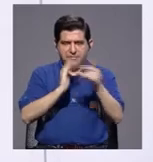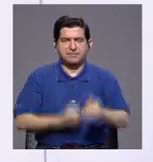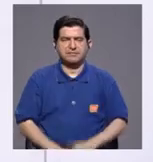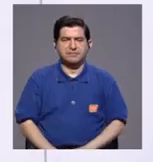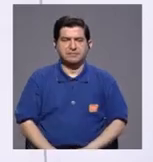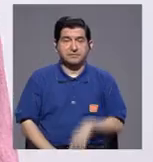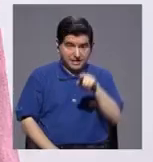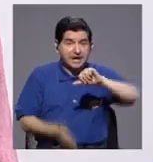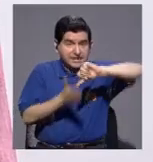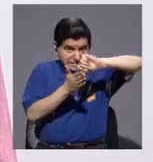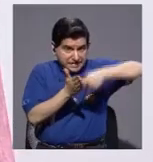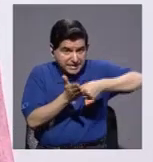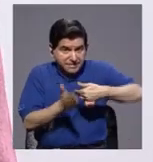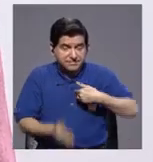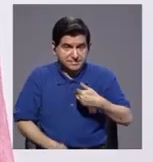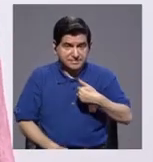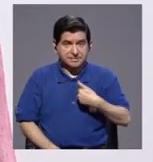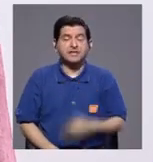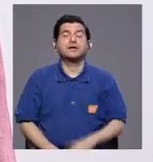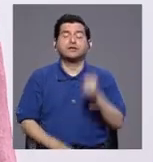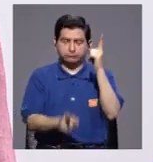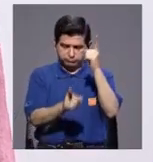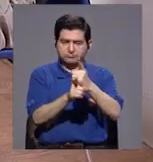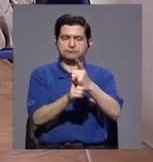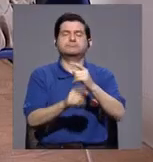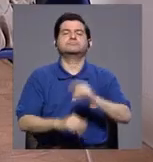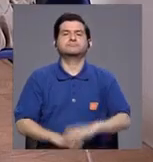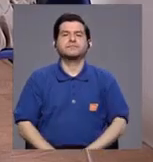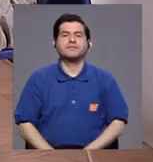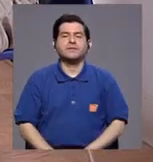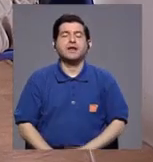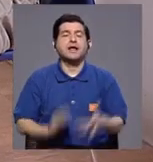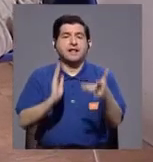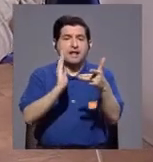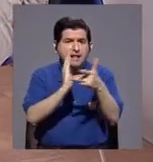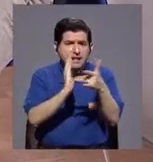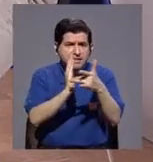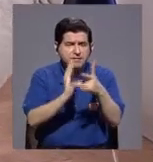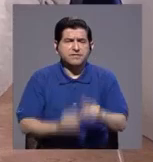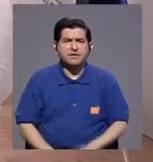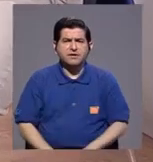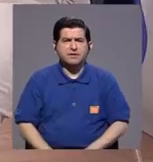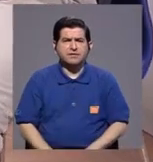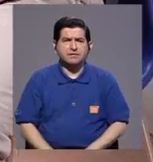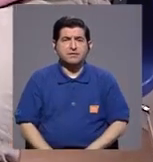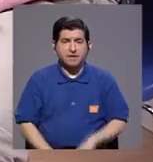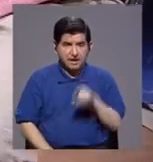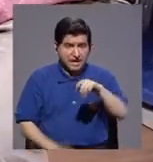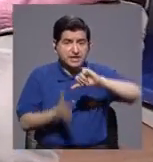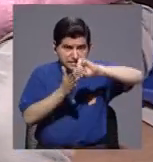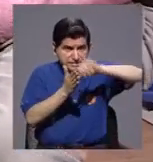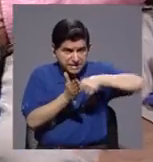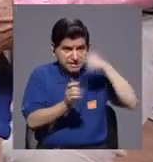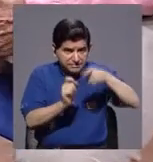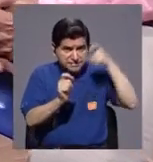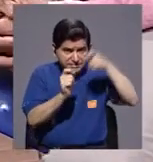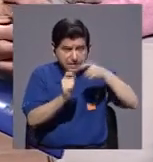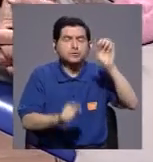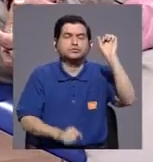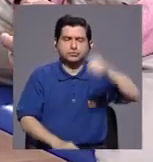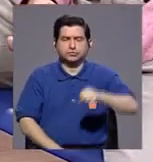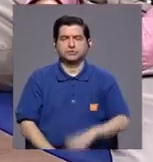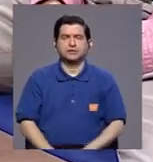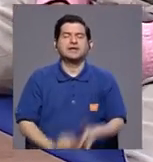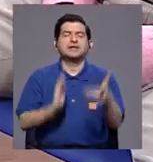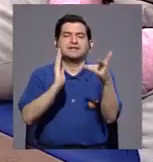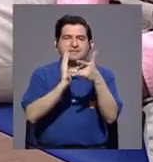tecnólogo de biología molecular y biot en ese es el énfasis el tecnológico del énfasis diferentes es el énfasis es el embrión el